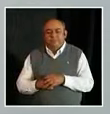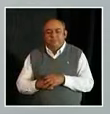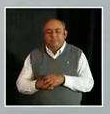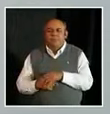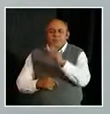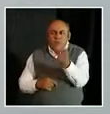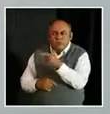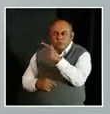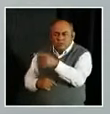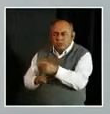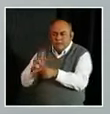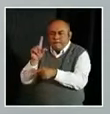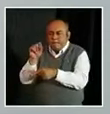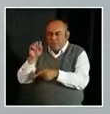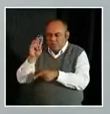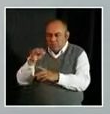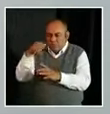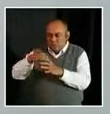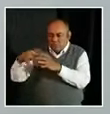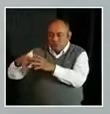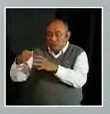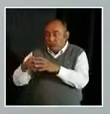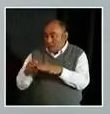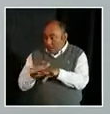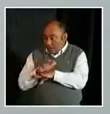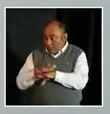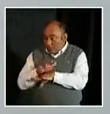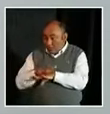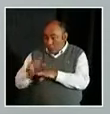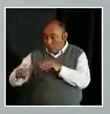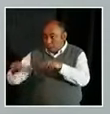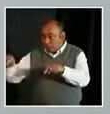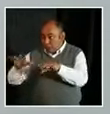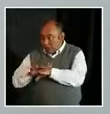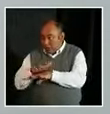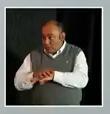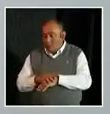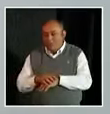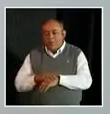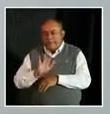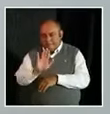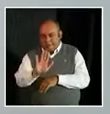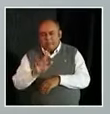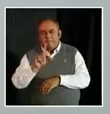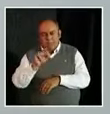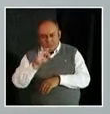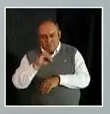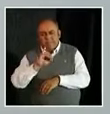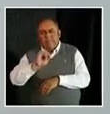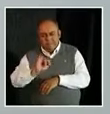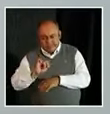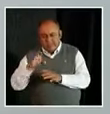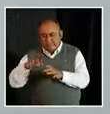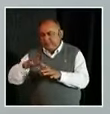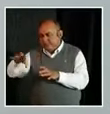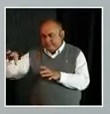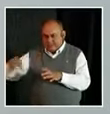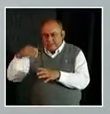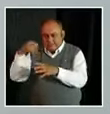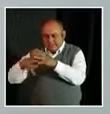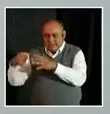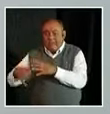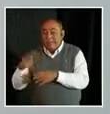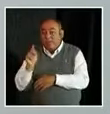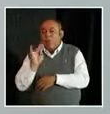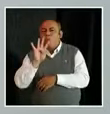también la cantidad, si van a ser 29 o ya disminuyó esa expectativa? No, si van a ser 29. Lo que sí es que tenemos ahorita 4 que estamos